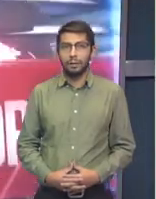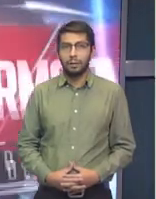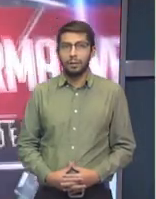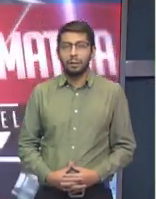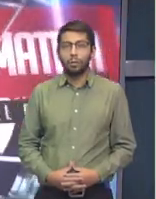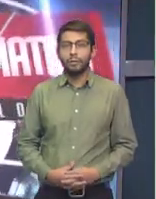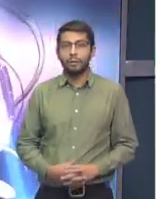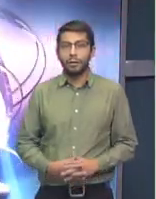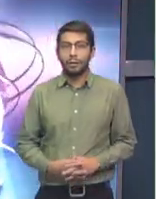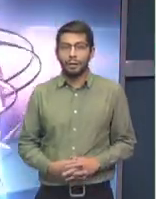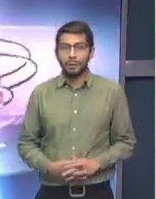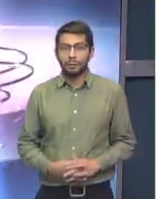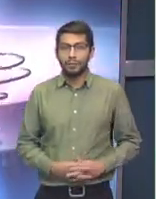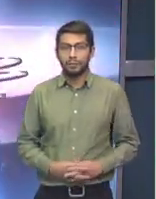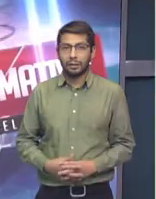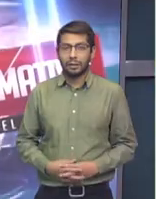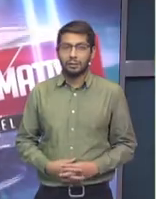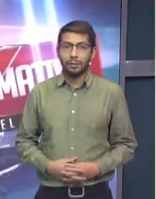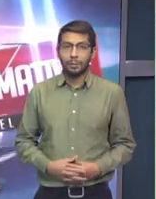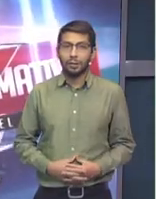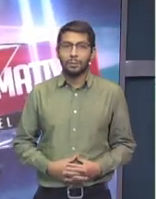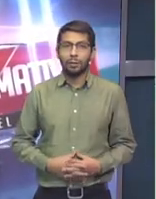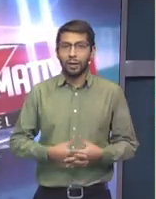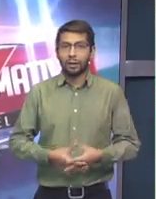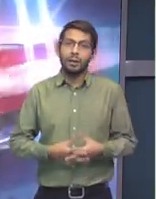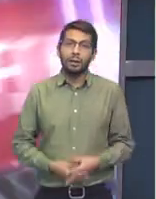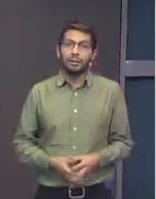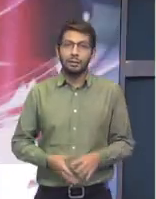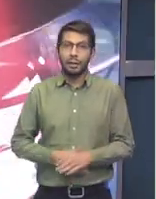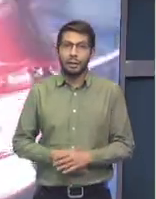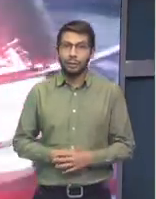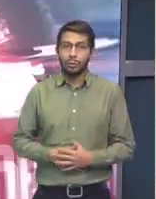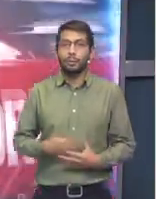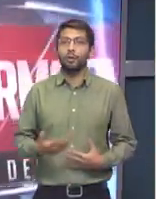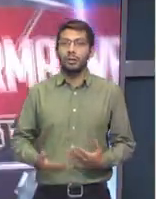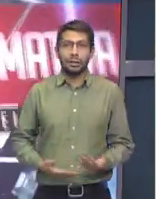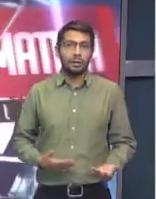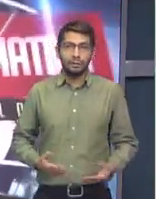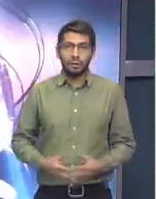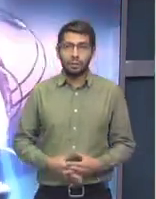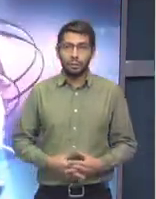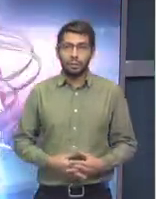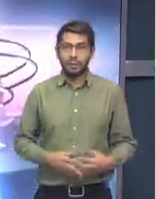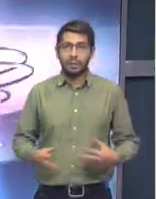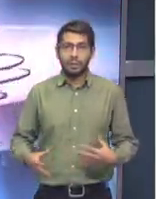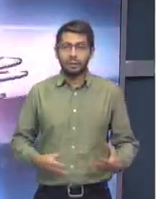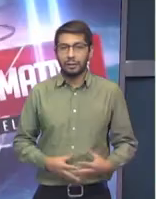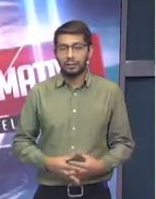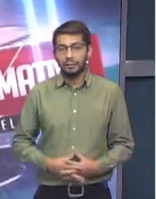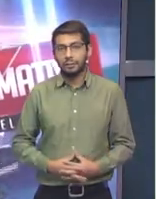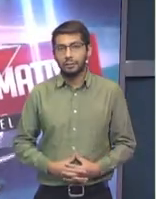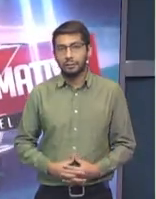Bien. ¿Y cuántas personas creen que se va a poder vacunar allí en el AutoVac por día, teniendo en cuenta esta agilidad que se